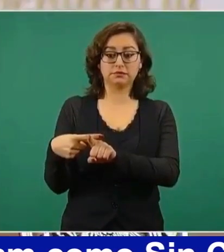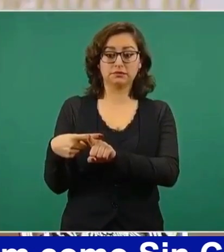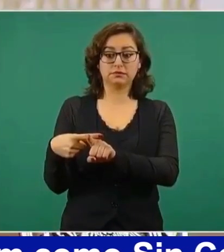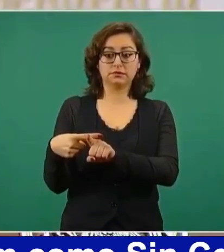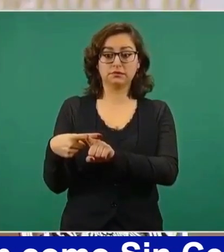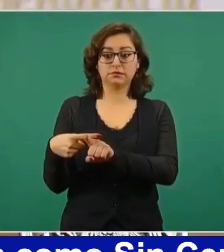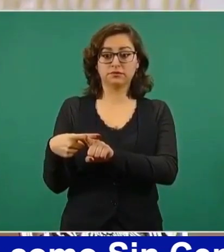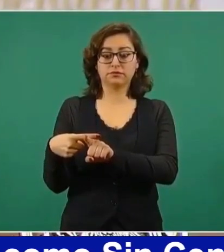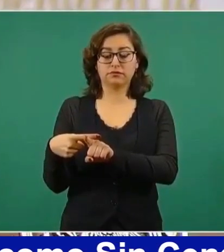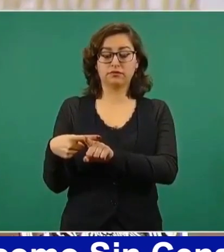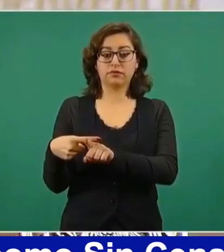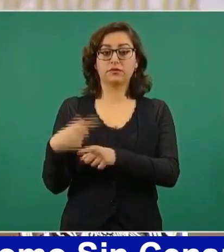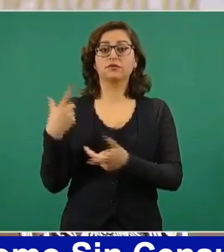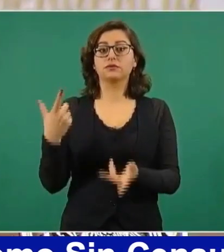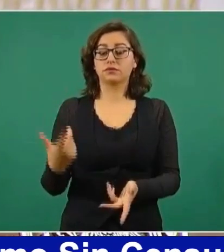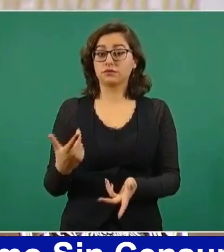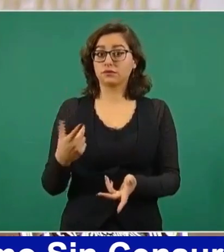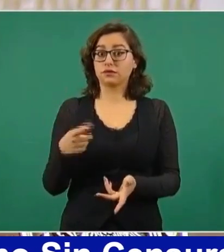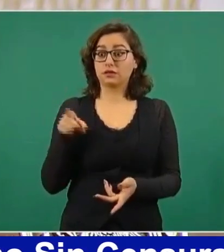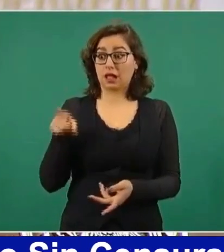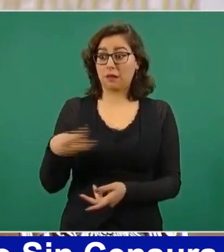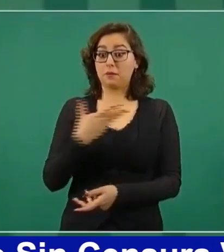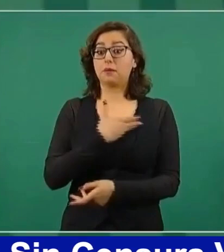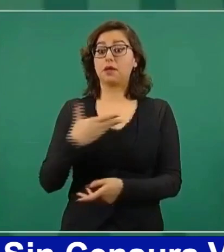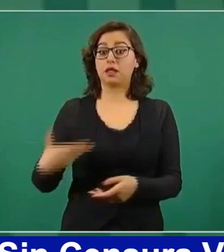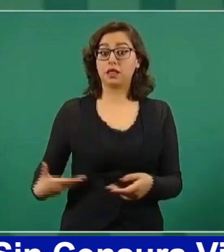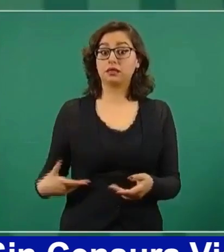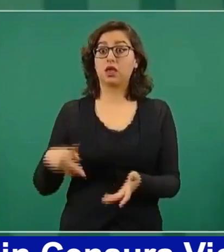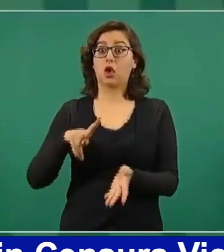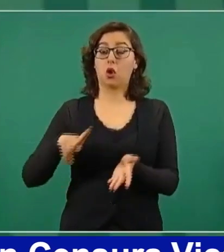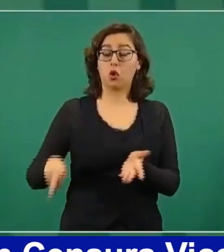que repito, no es reelección,